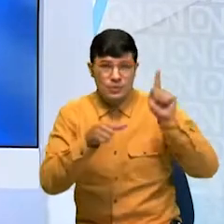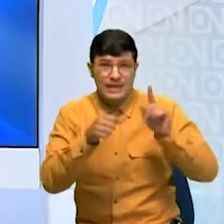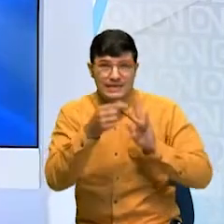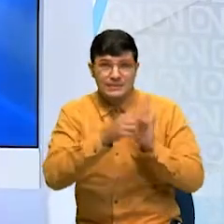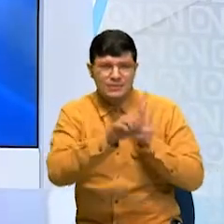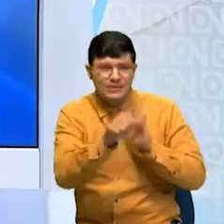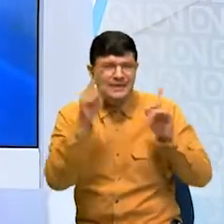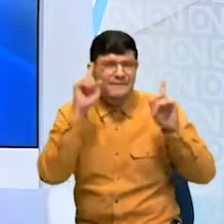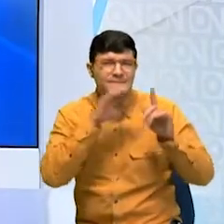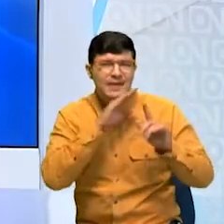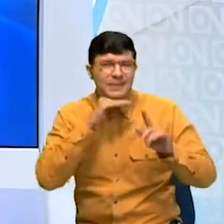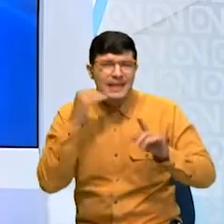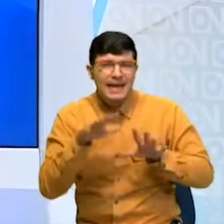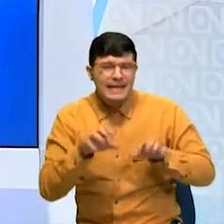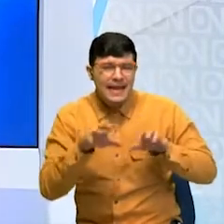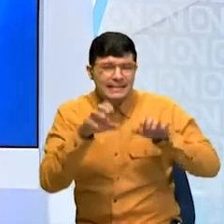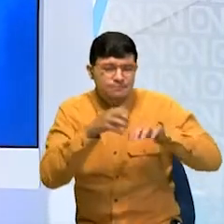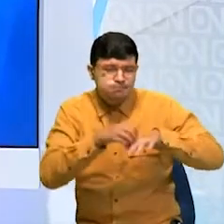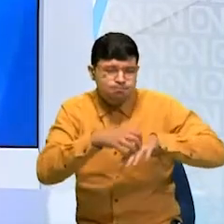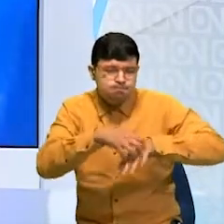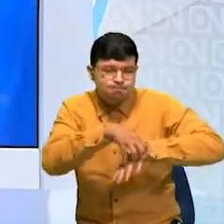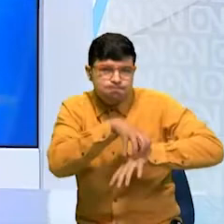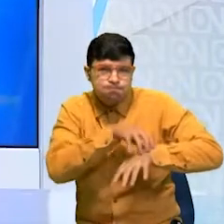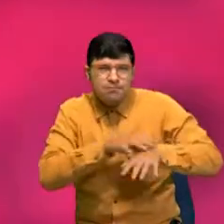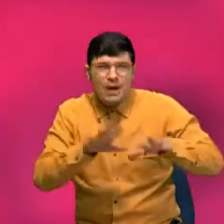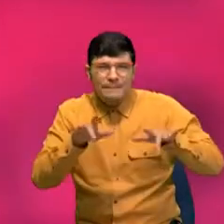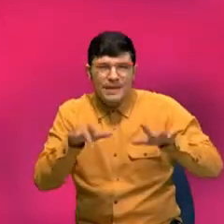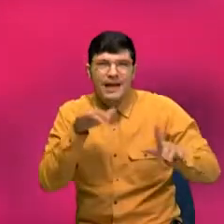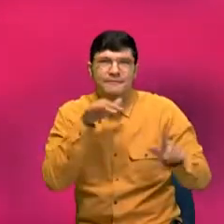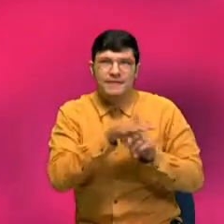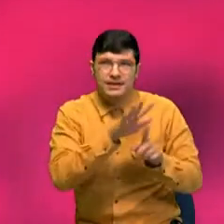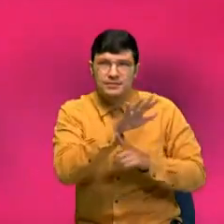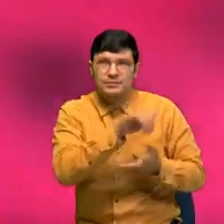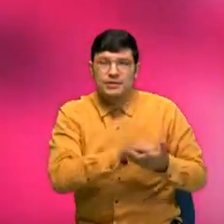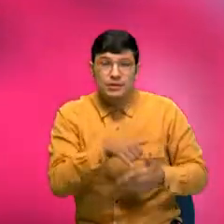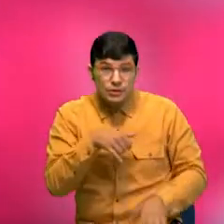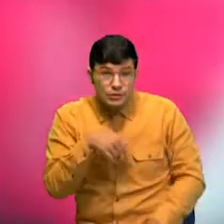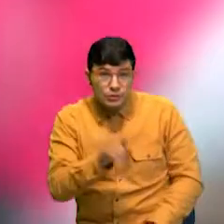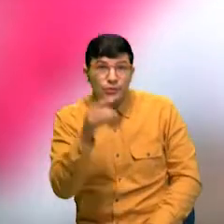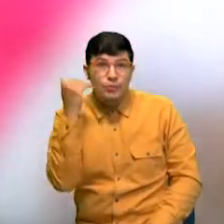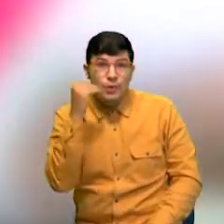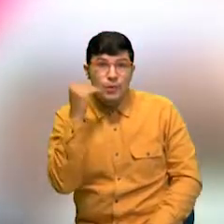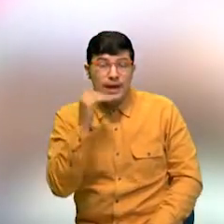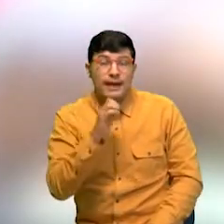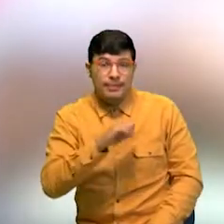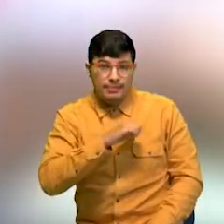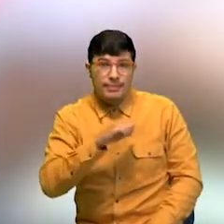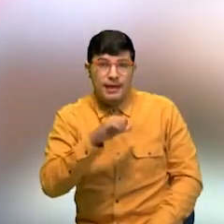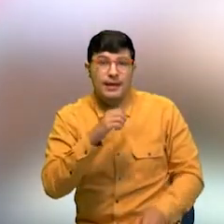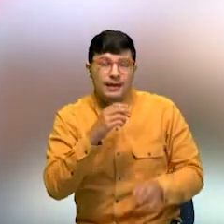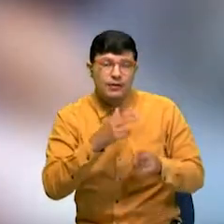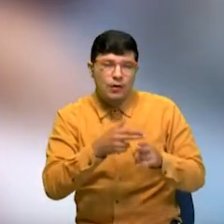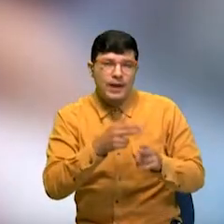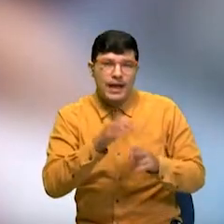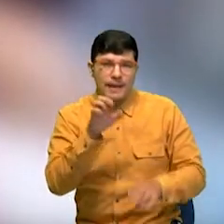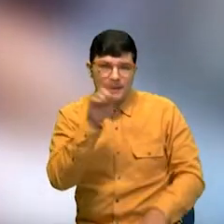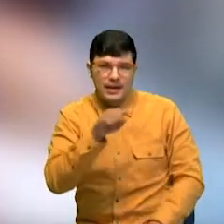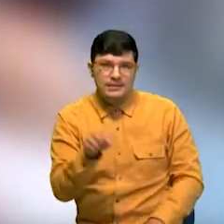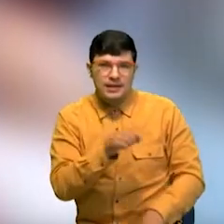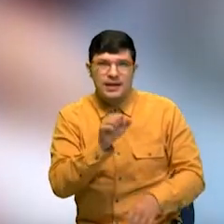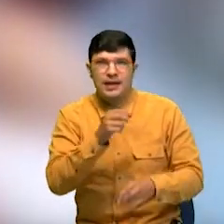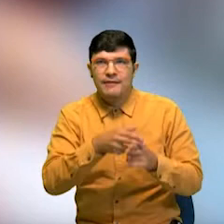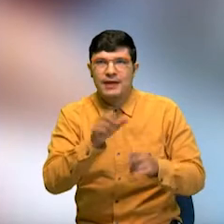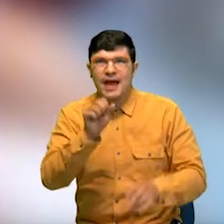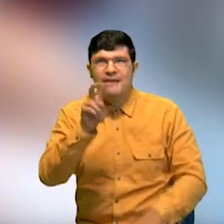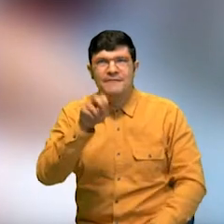especializada y su ep ese no la autorizado esta mujer cuenta con la eps a avanzar médico ella ha requerido